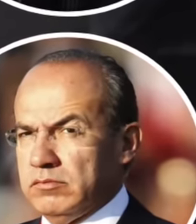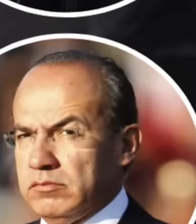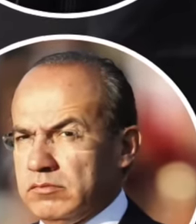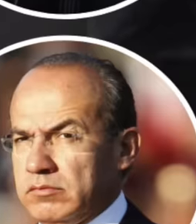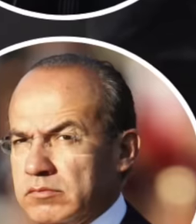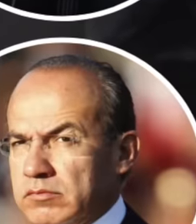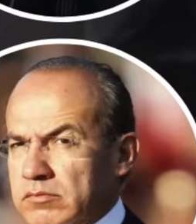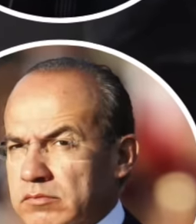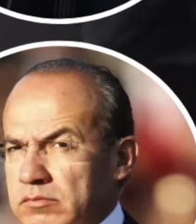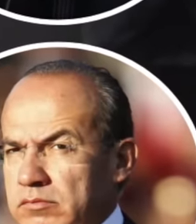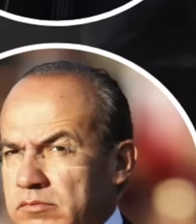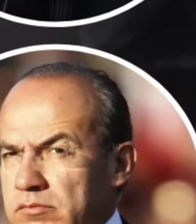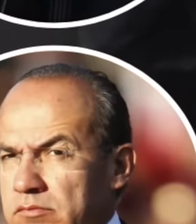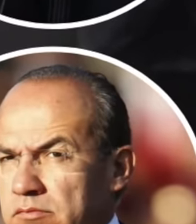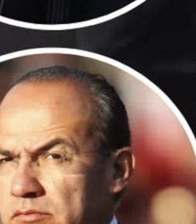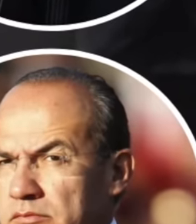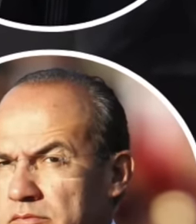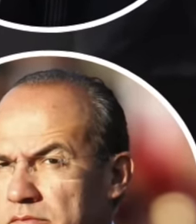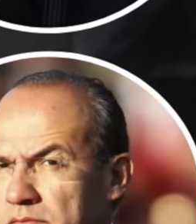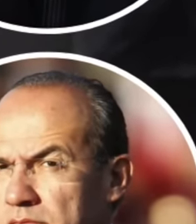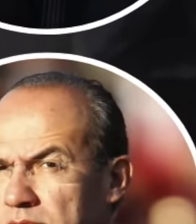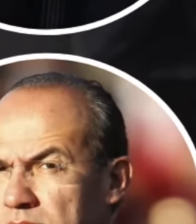organizada, como le llaman,